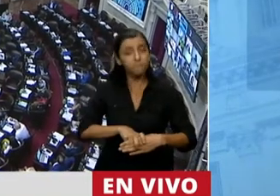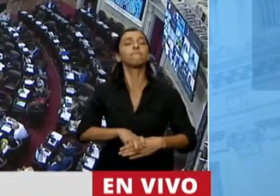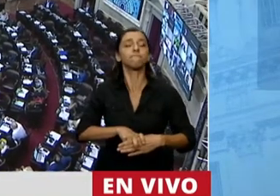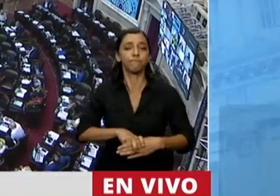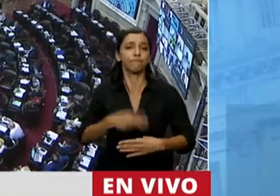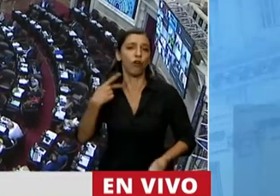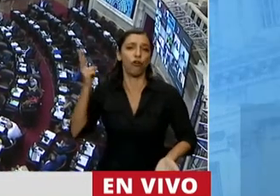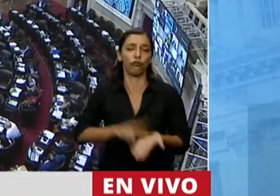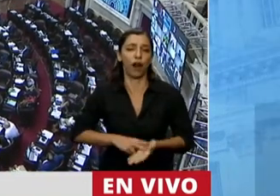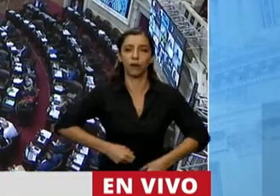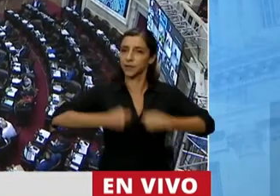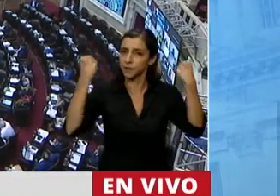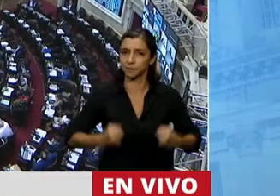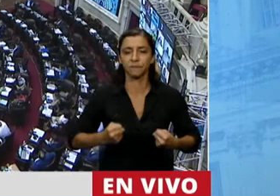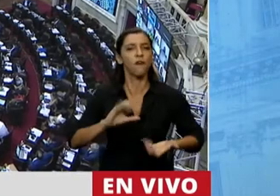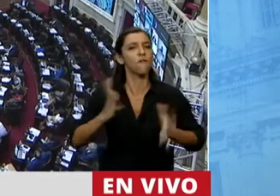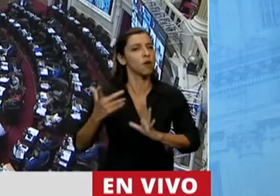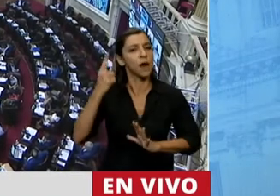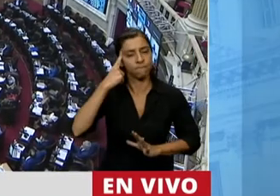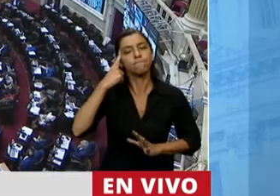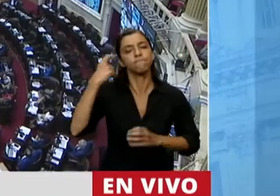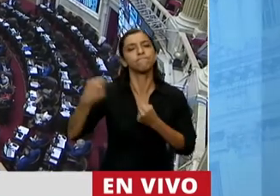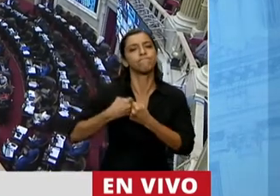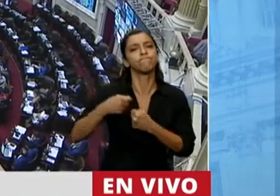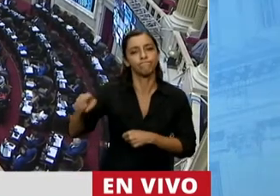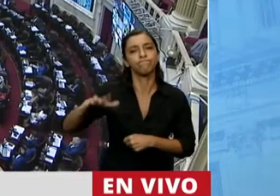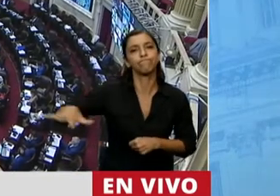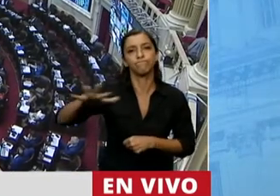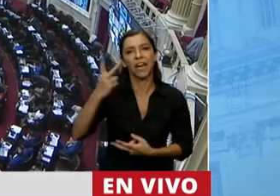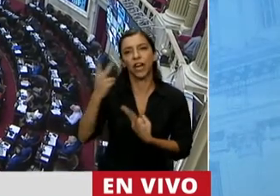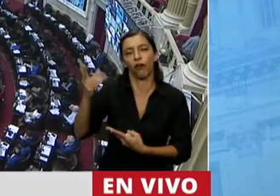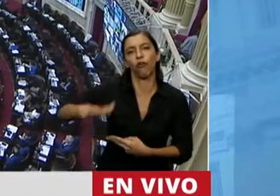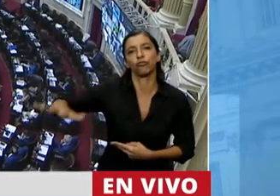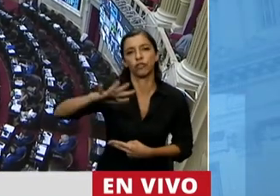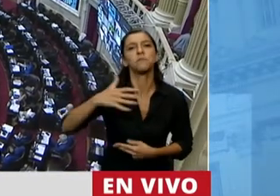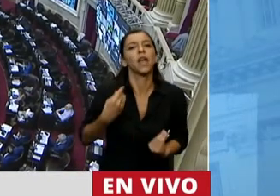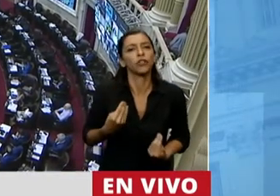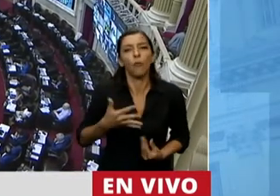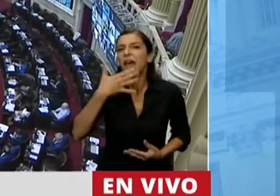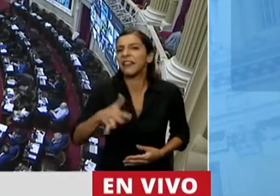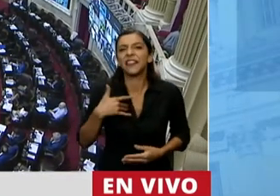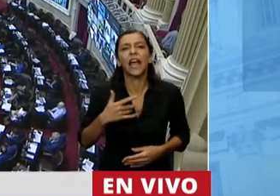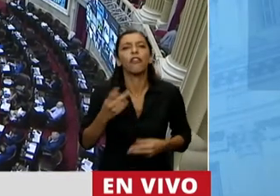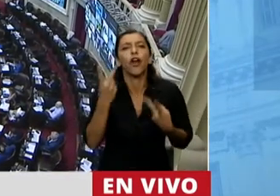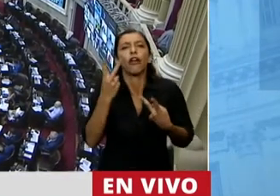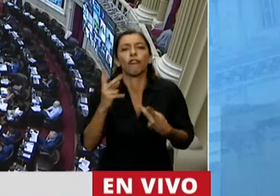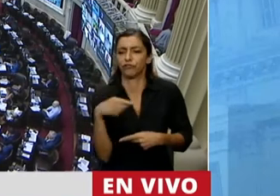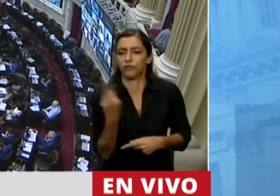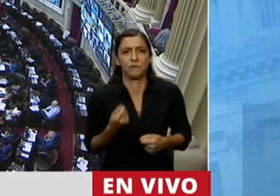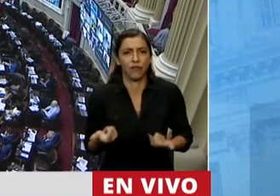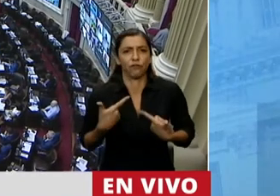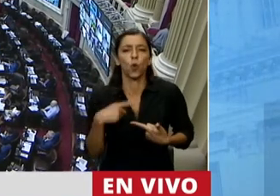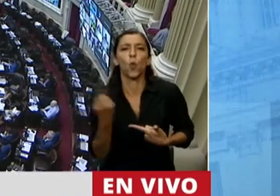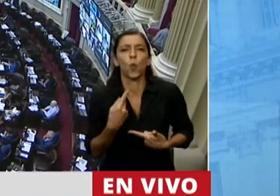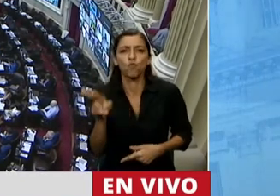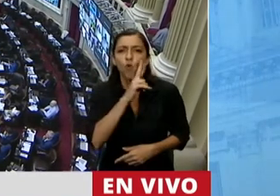postura y mi compromiso con todas ellas en el reconocimiento pleno de nuestro derecho a decidir sobre nuestro cuerpo y sobre